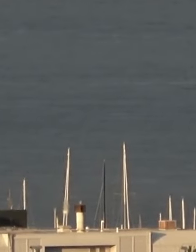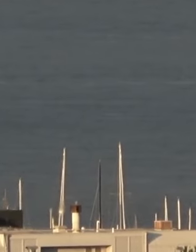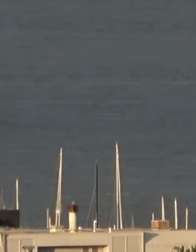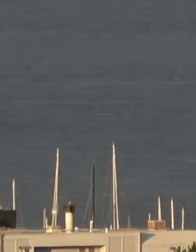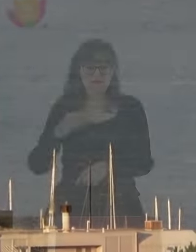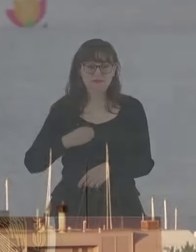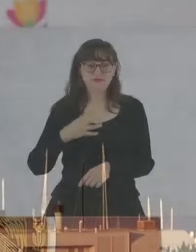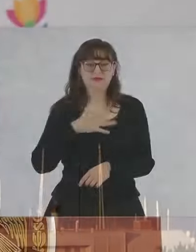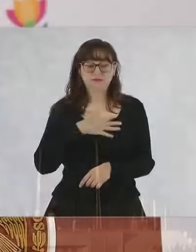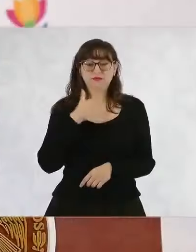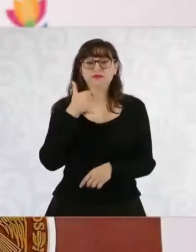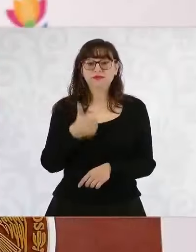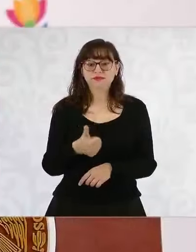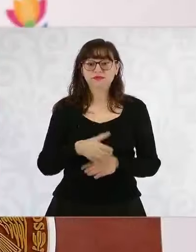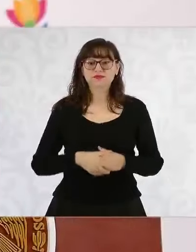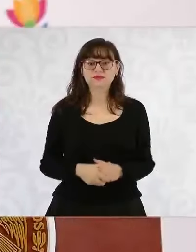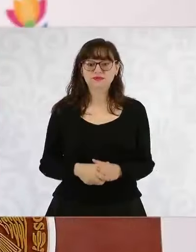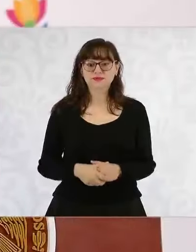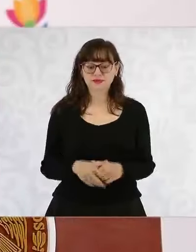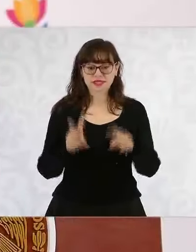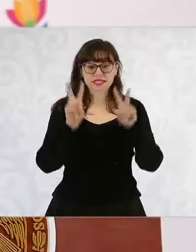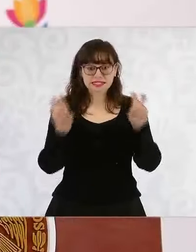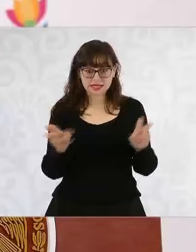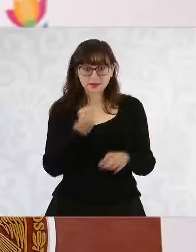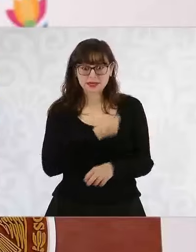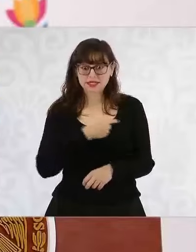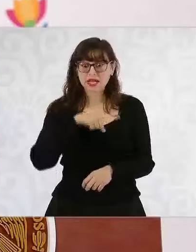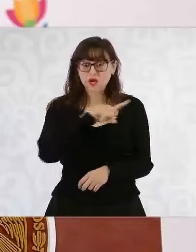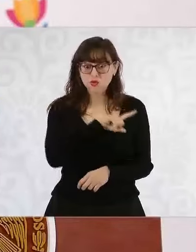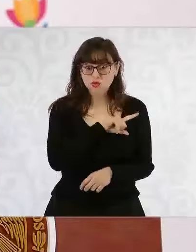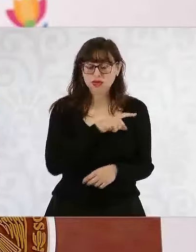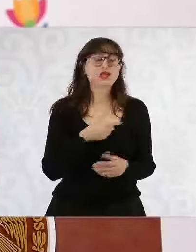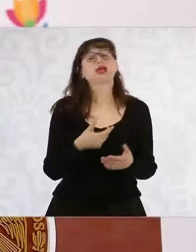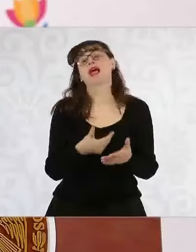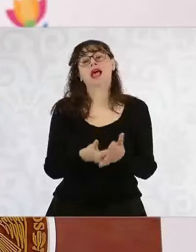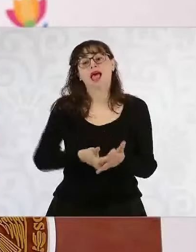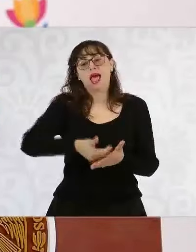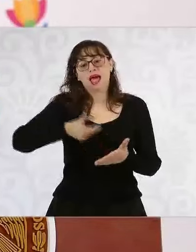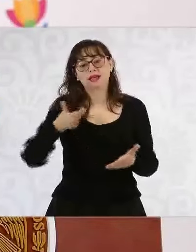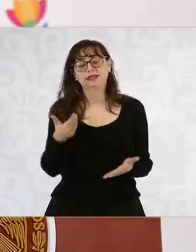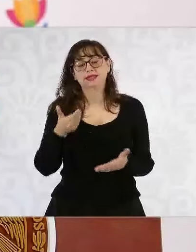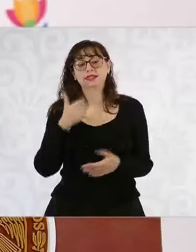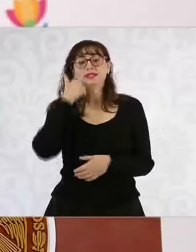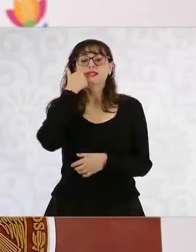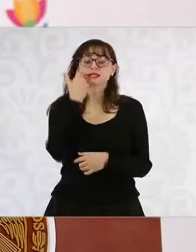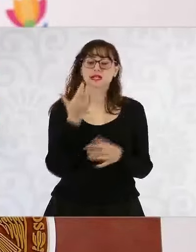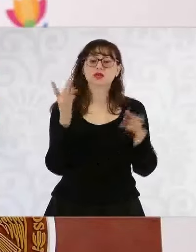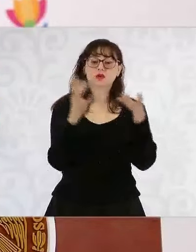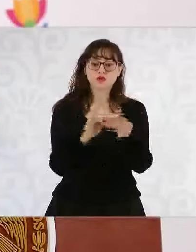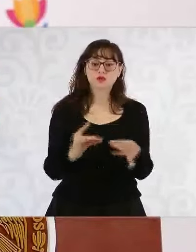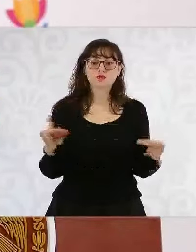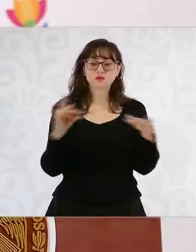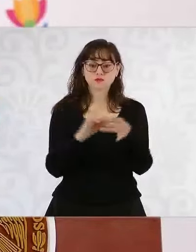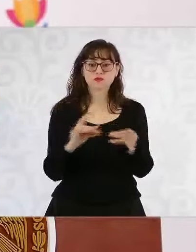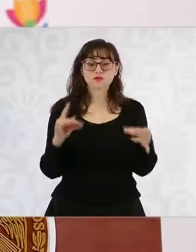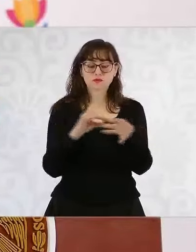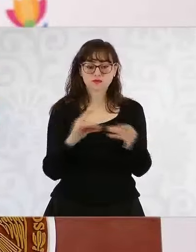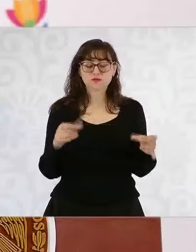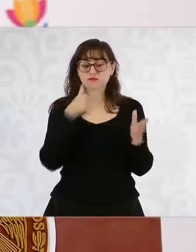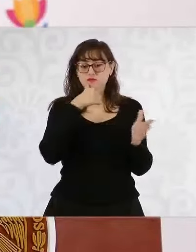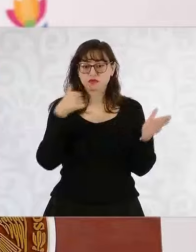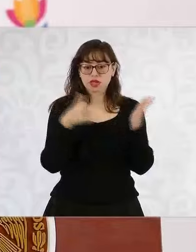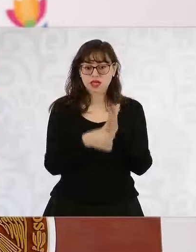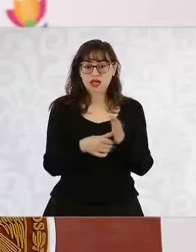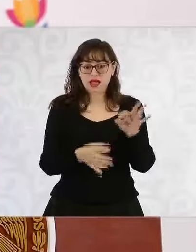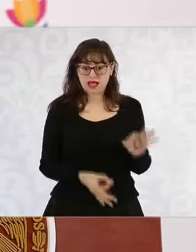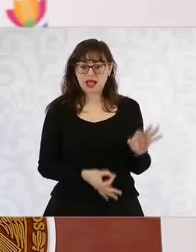productos. Durante su conferencia matutina en el Palacio Nacional, Sheinbaum adelantó que la carta será enviada hoy y que en ella se propondrá abrir un canal